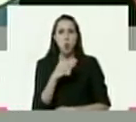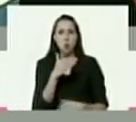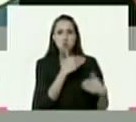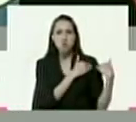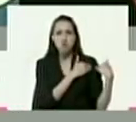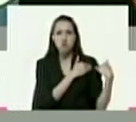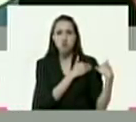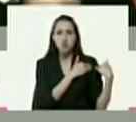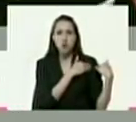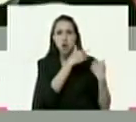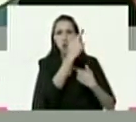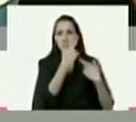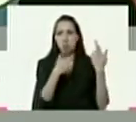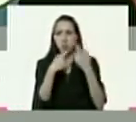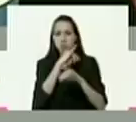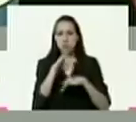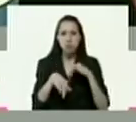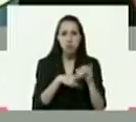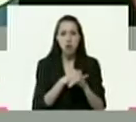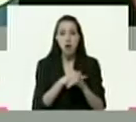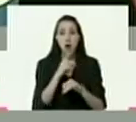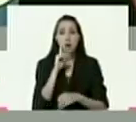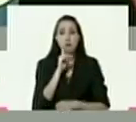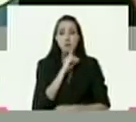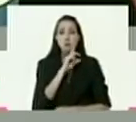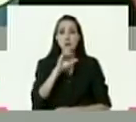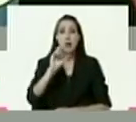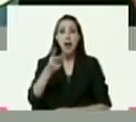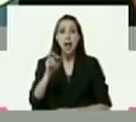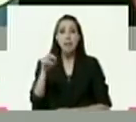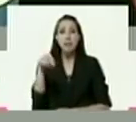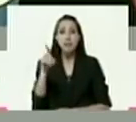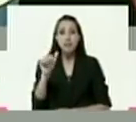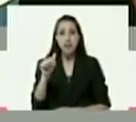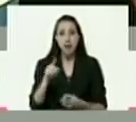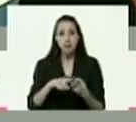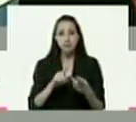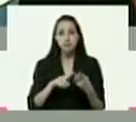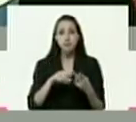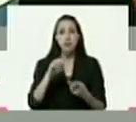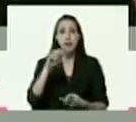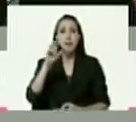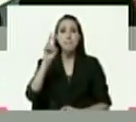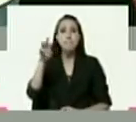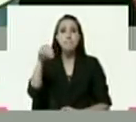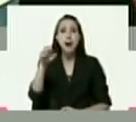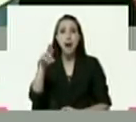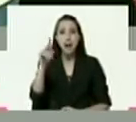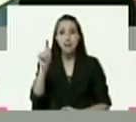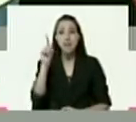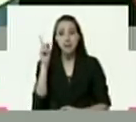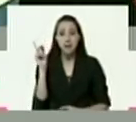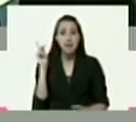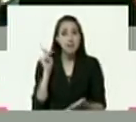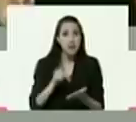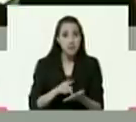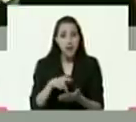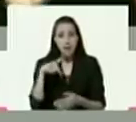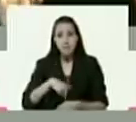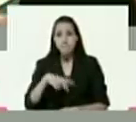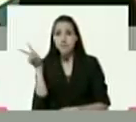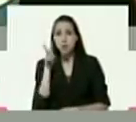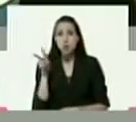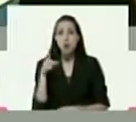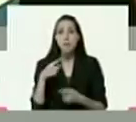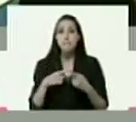Relaciones Internacionales del partido FARC, el señor Granda, y el señor Iván Márquez. y que estaban en territorio venezolano. Y resulta que el